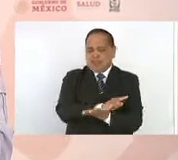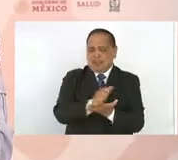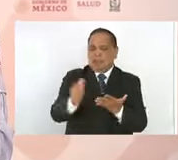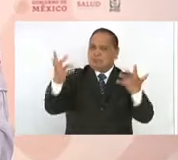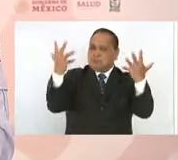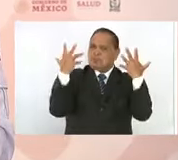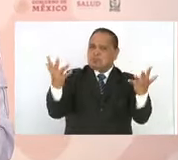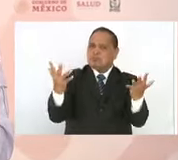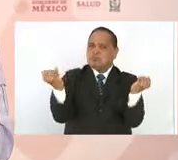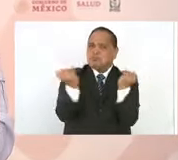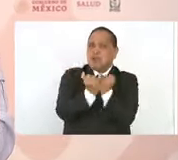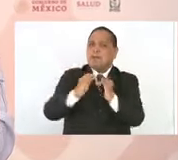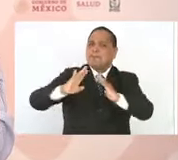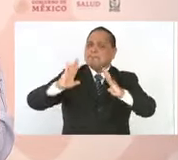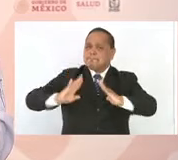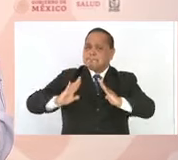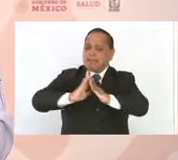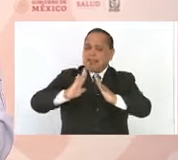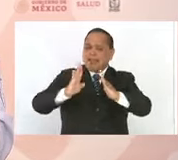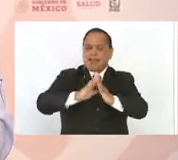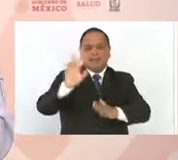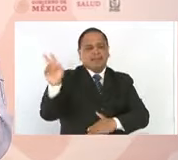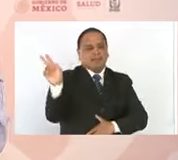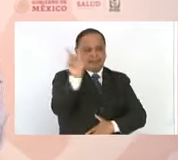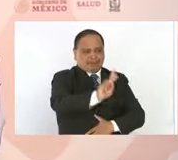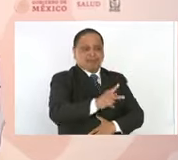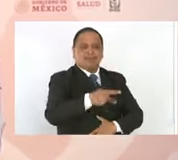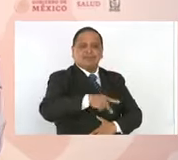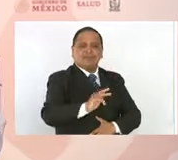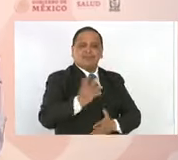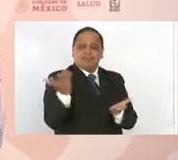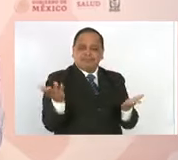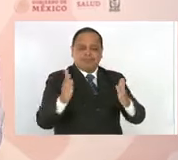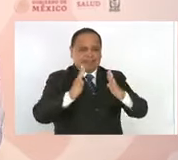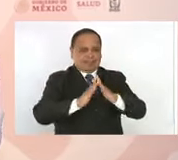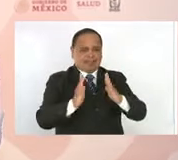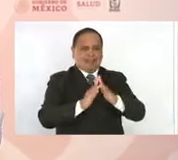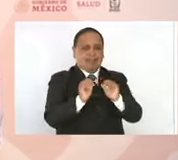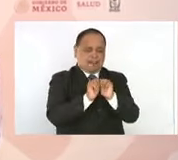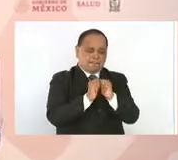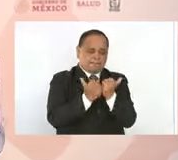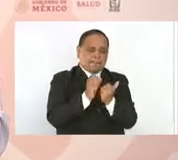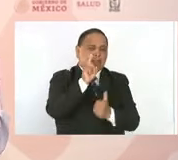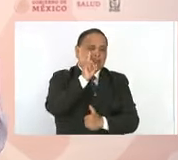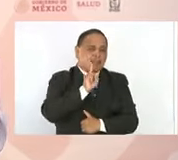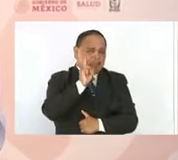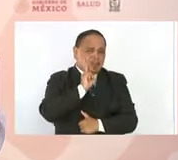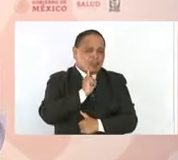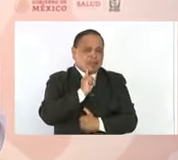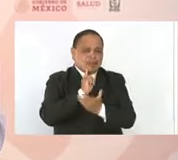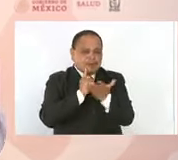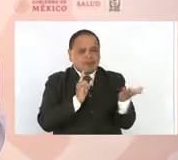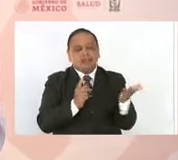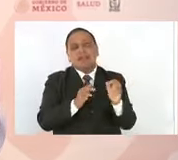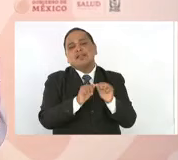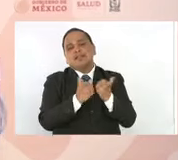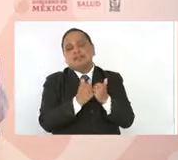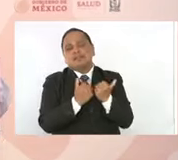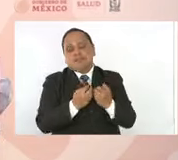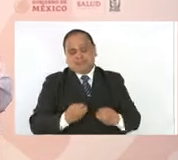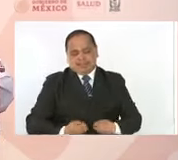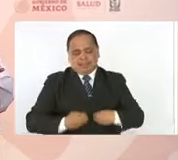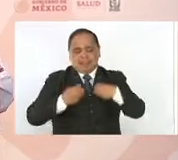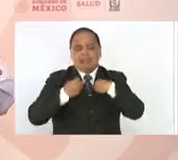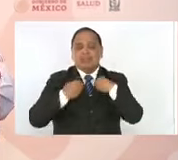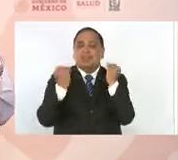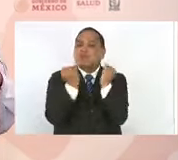será una casa para todos, una casa hermosa y sencilla, casa para el pan y el agua, casa para el aire y la vida. Que sea, pues,